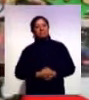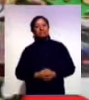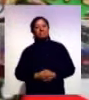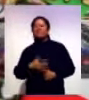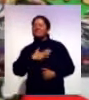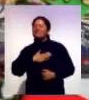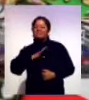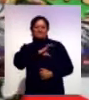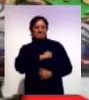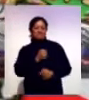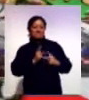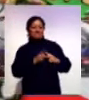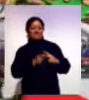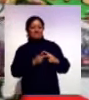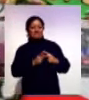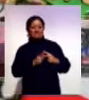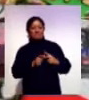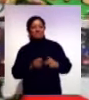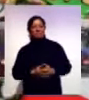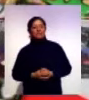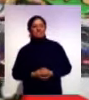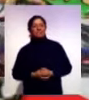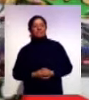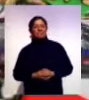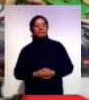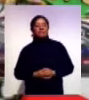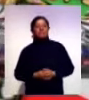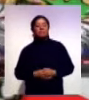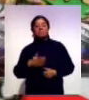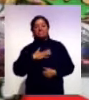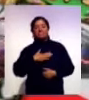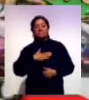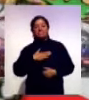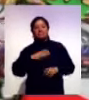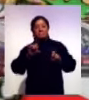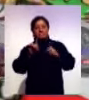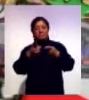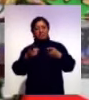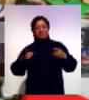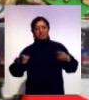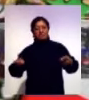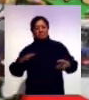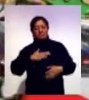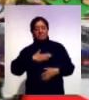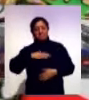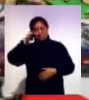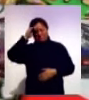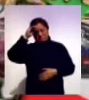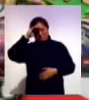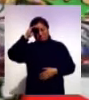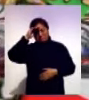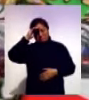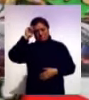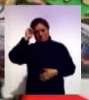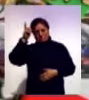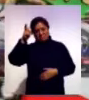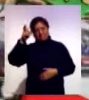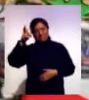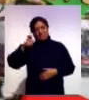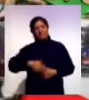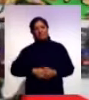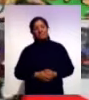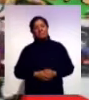las matemáticas es que pues desarrollo mi razonamiento y el pensamiento lógico, y pues con